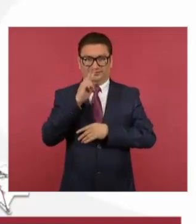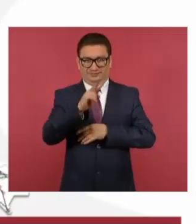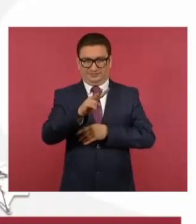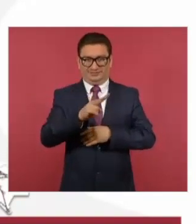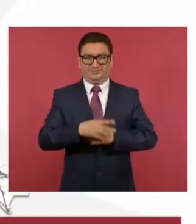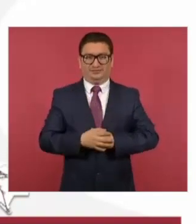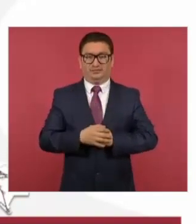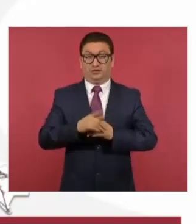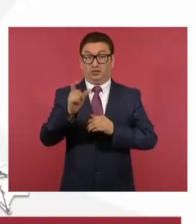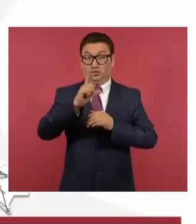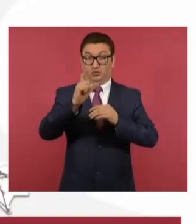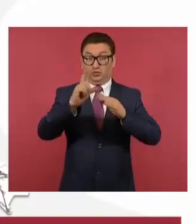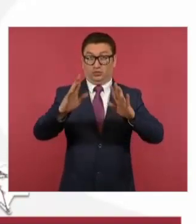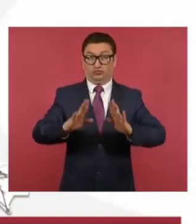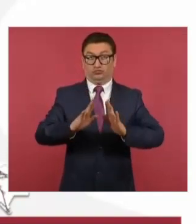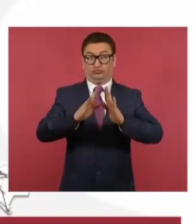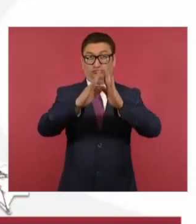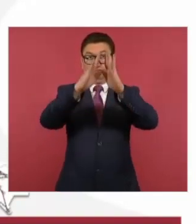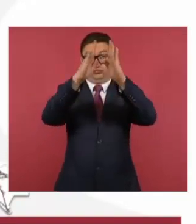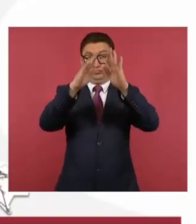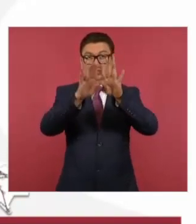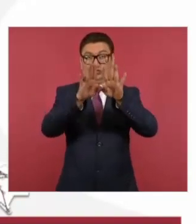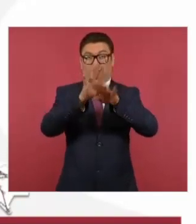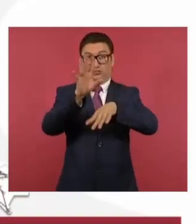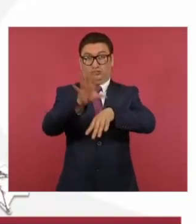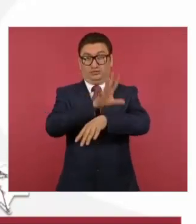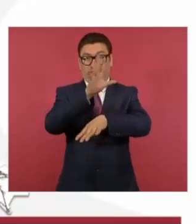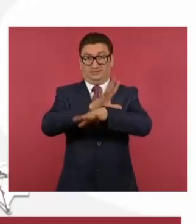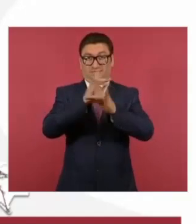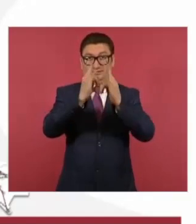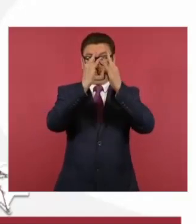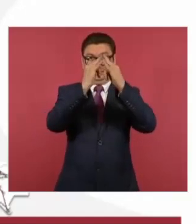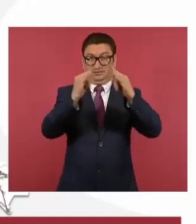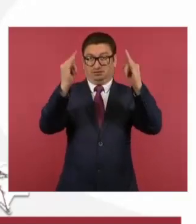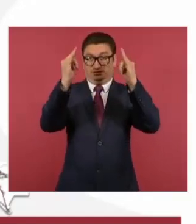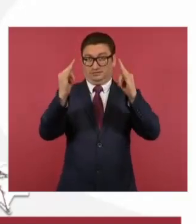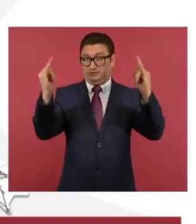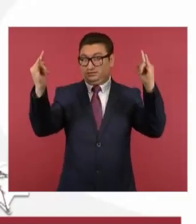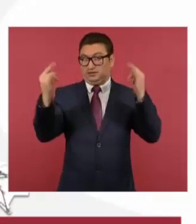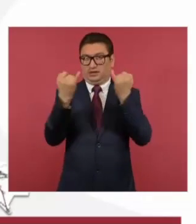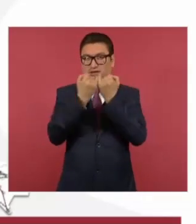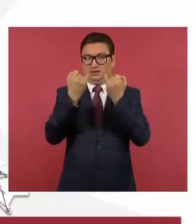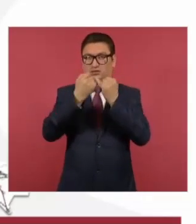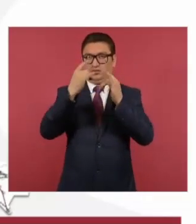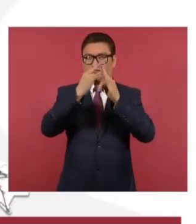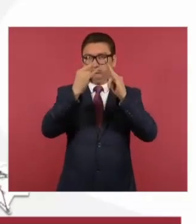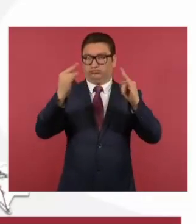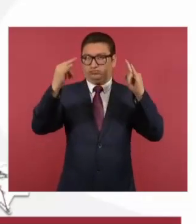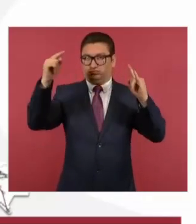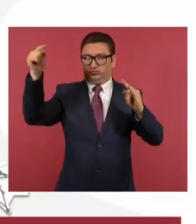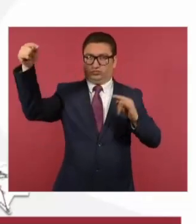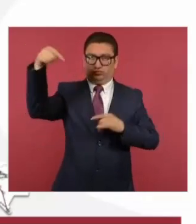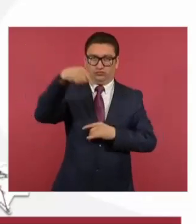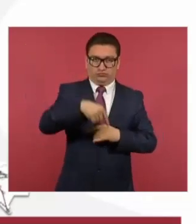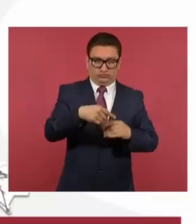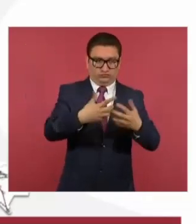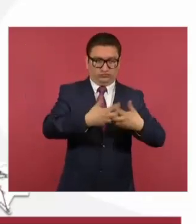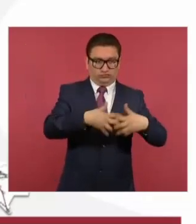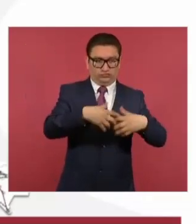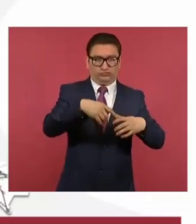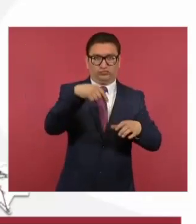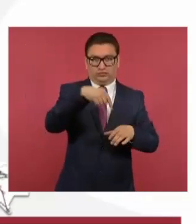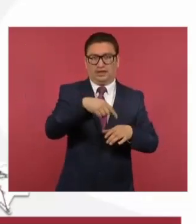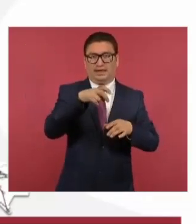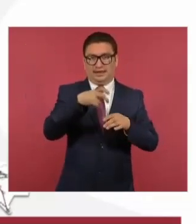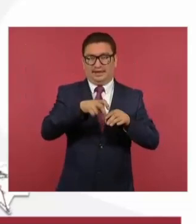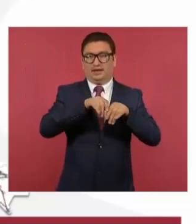las torres de alta tensión, y después se tiene que bajar a subestaciones, de las cuales